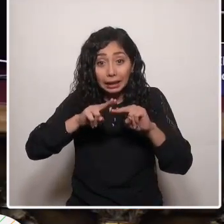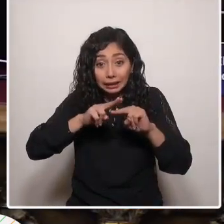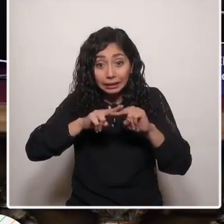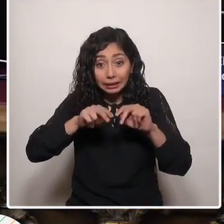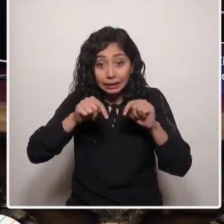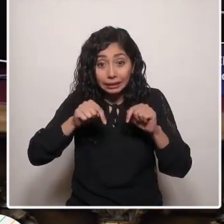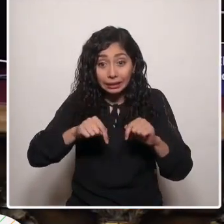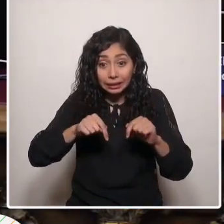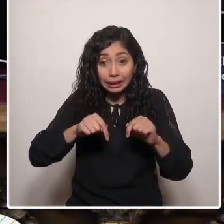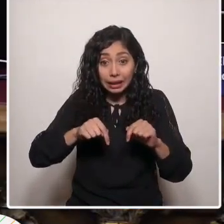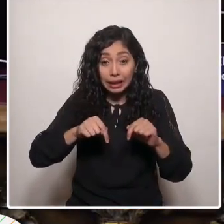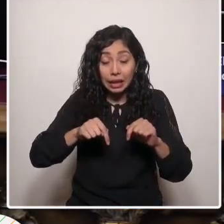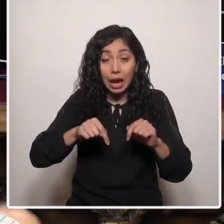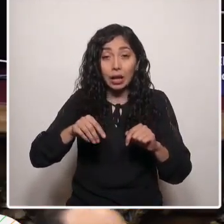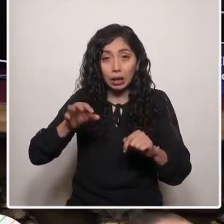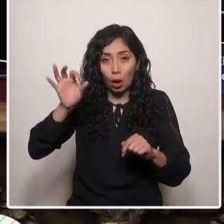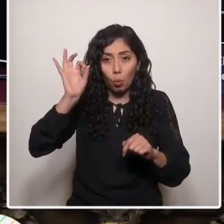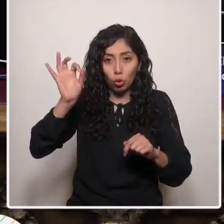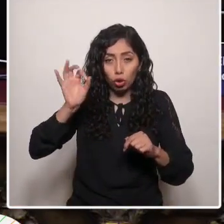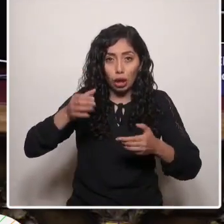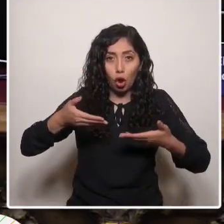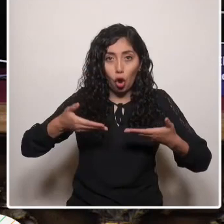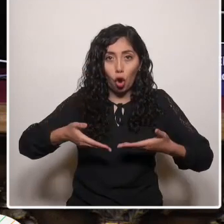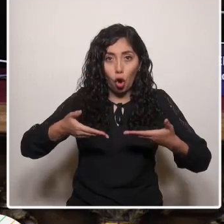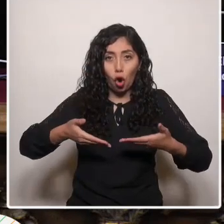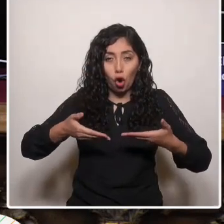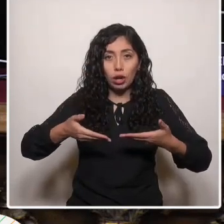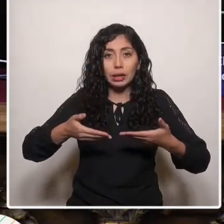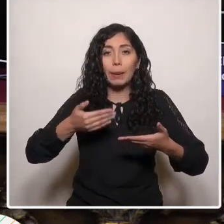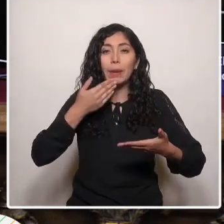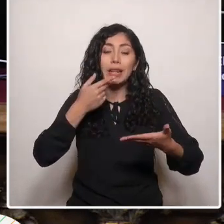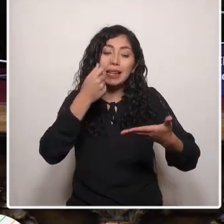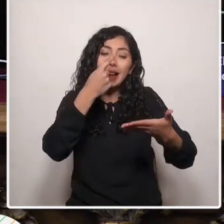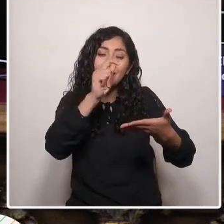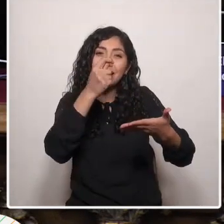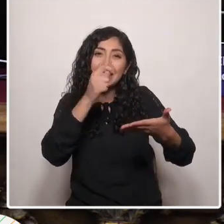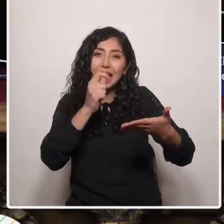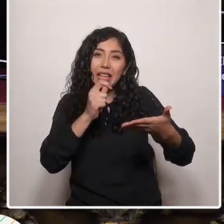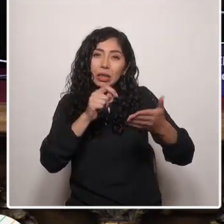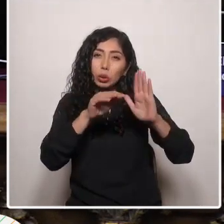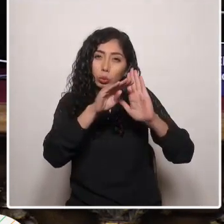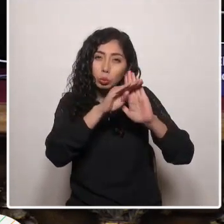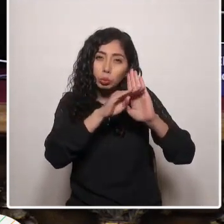ha convocado hoy día y revisar la nómina de ustedes